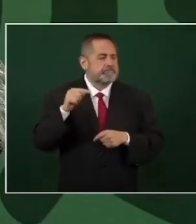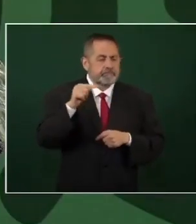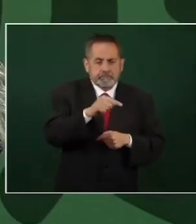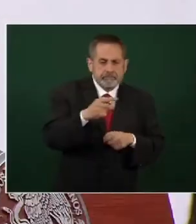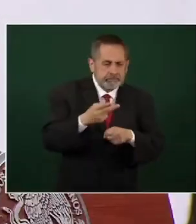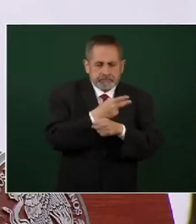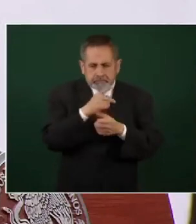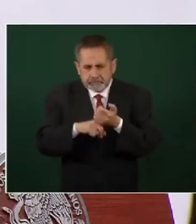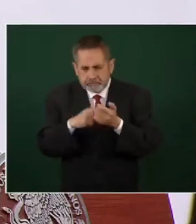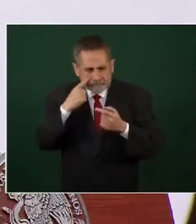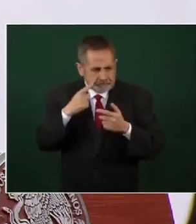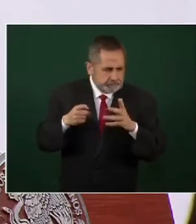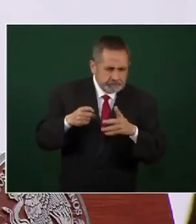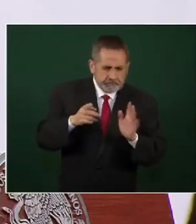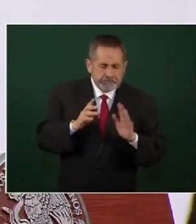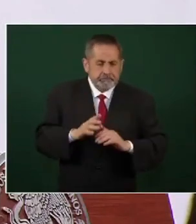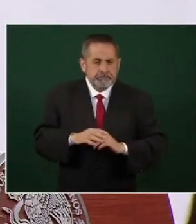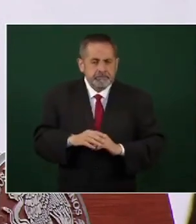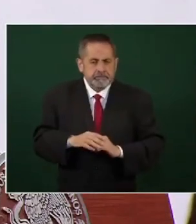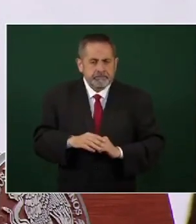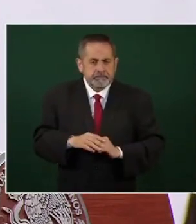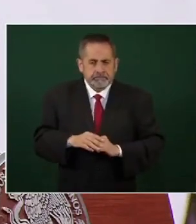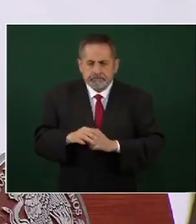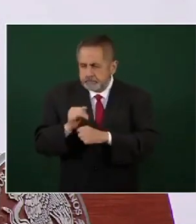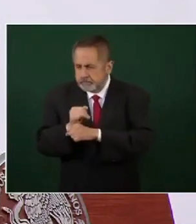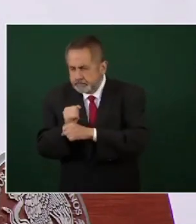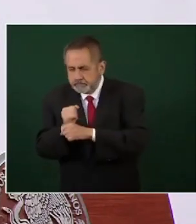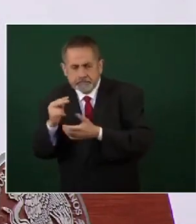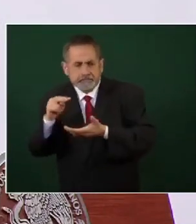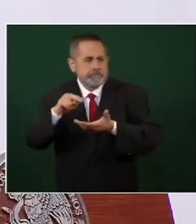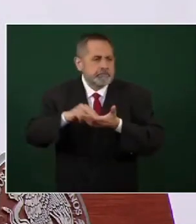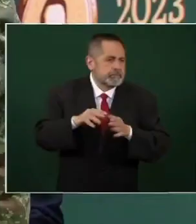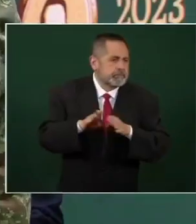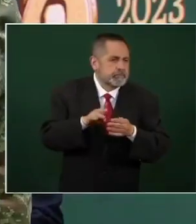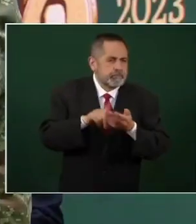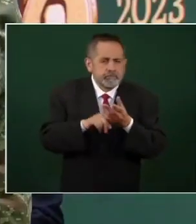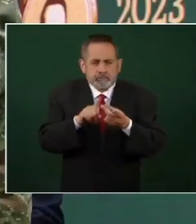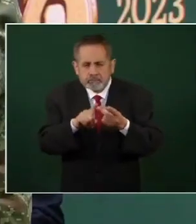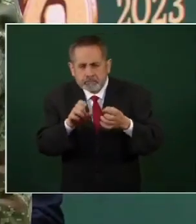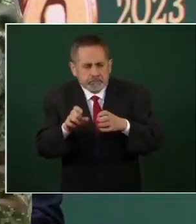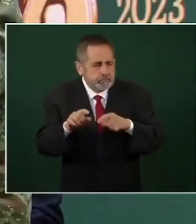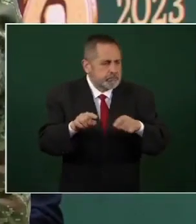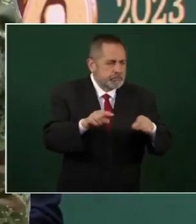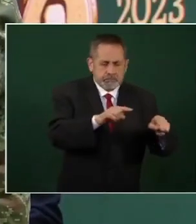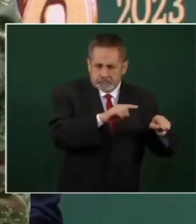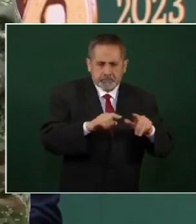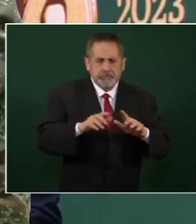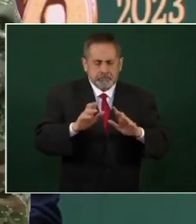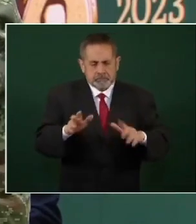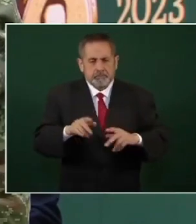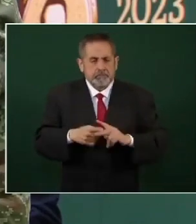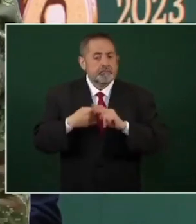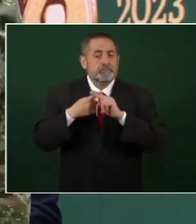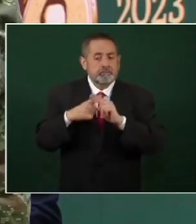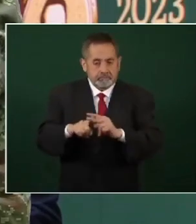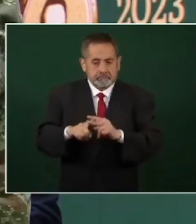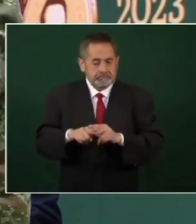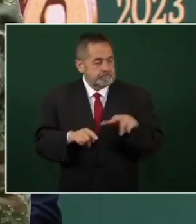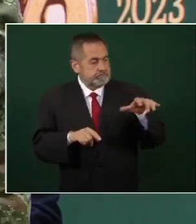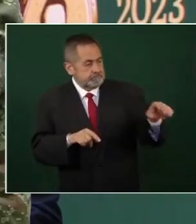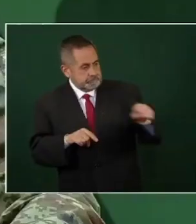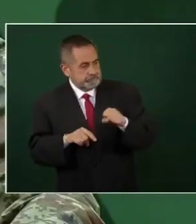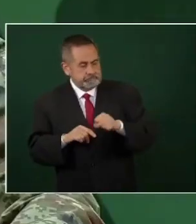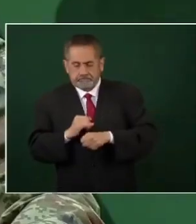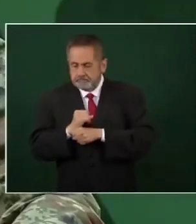se hicieron las acciones de investigación. y se inició una carpeta